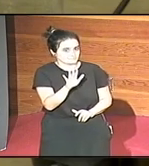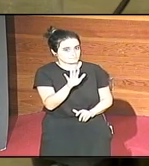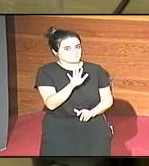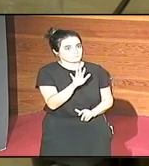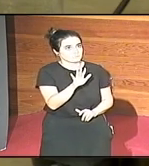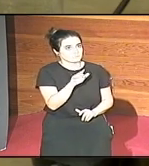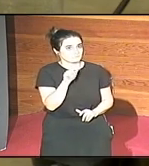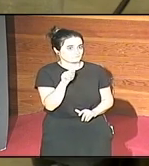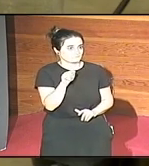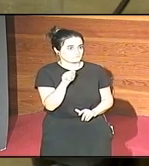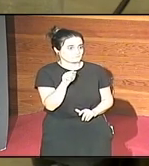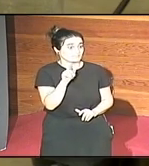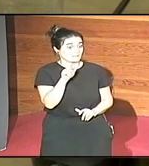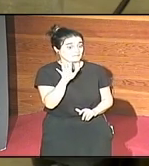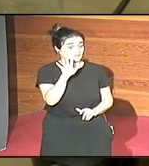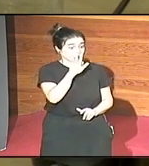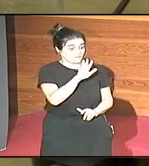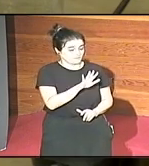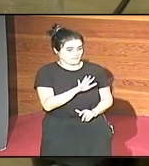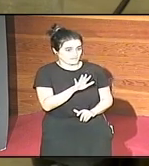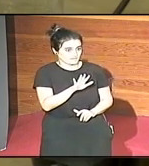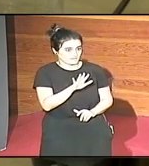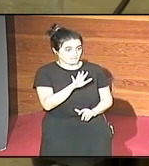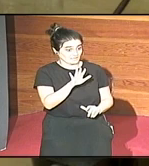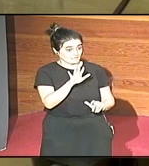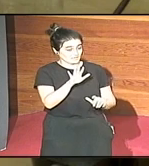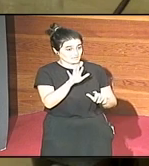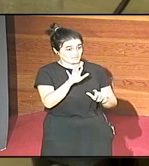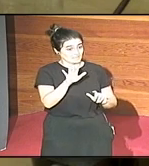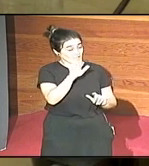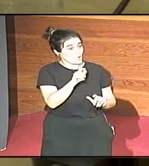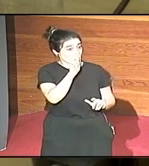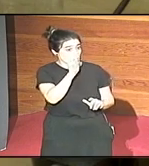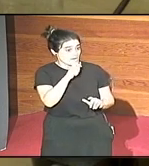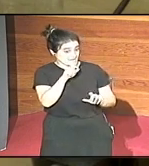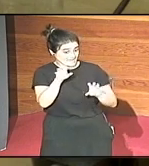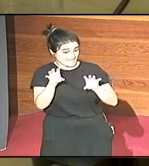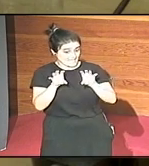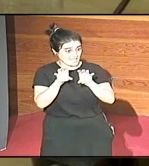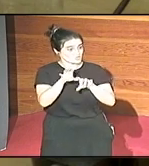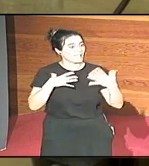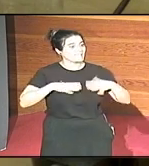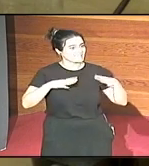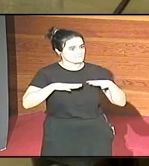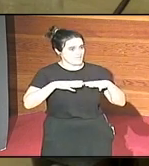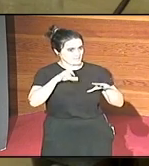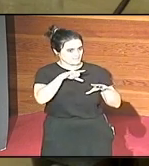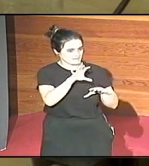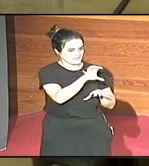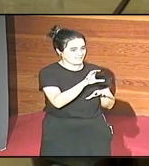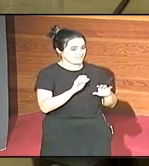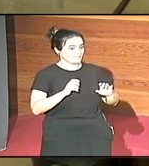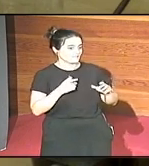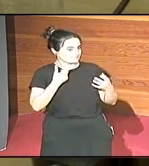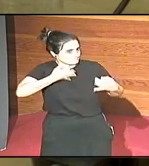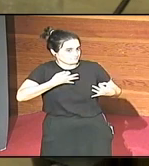una situación de no guerra en una parte anexionada del territorio ucraniano, que era Crimea,